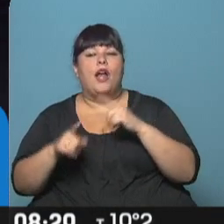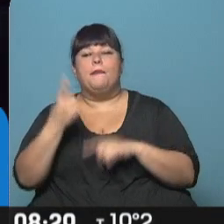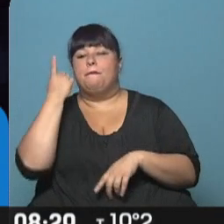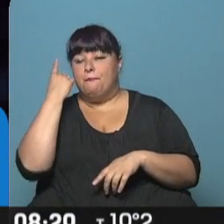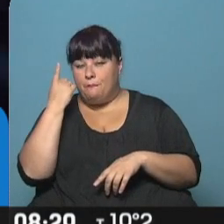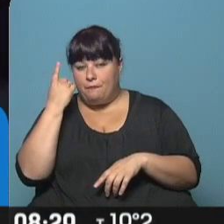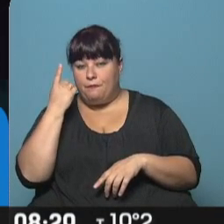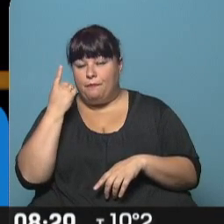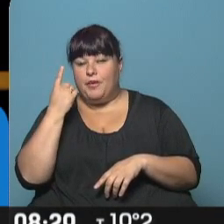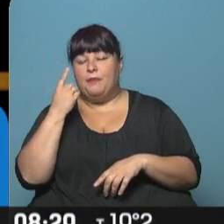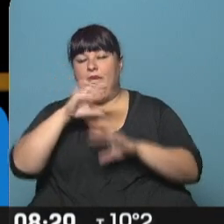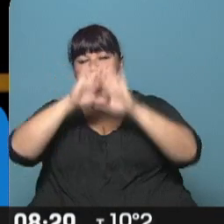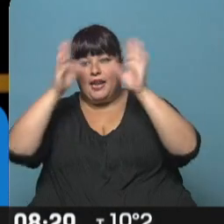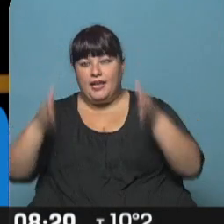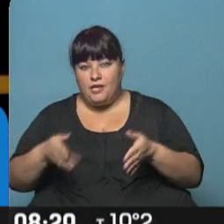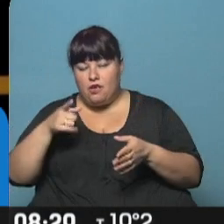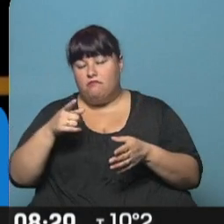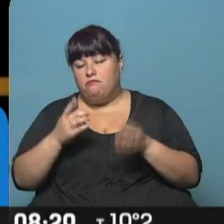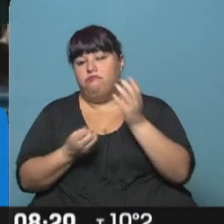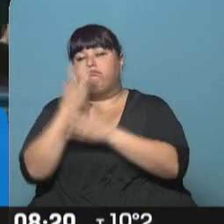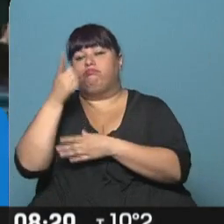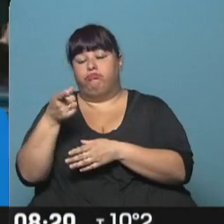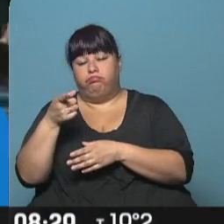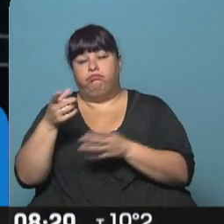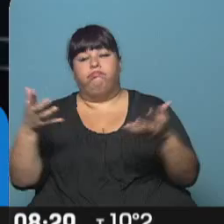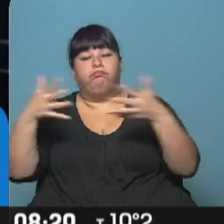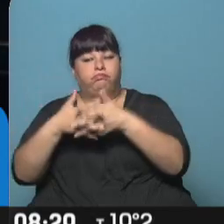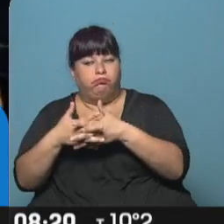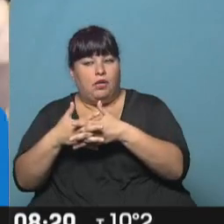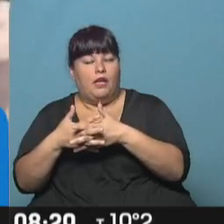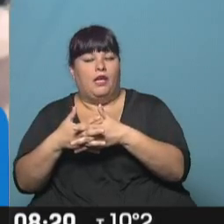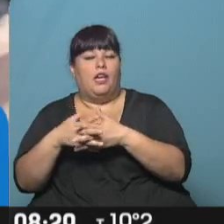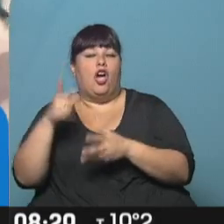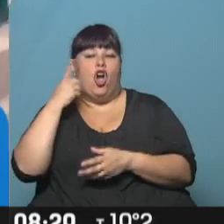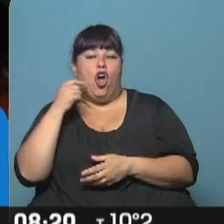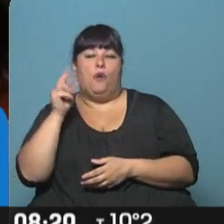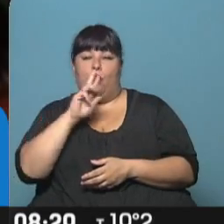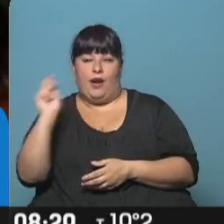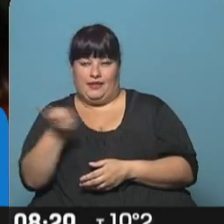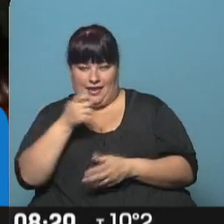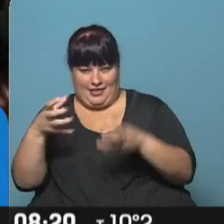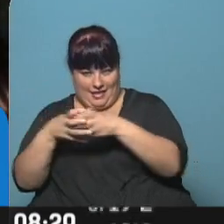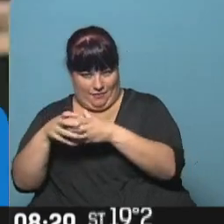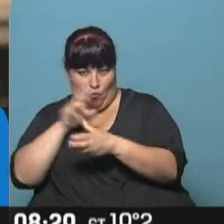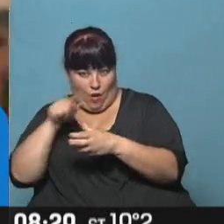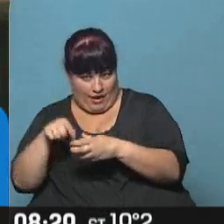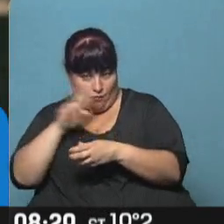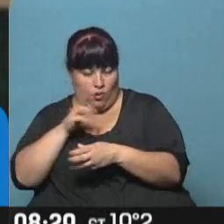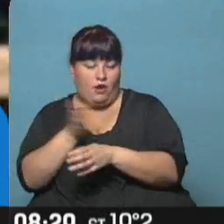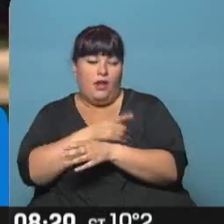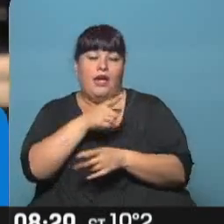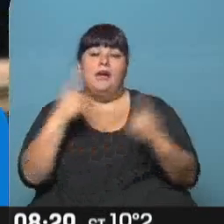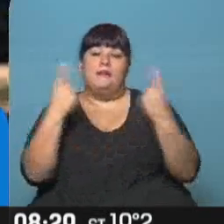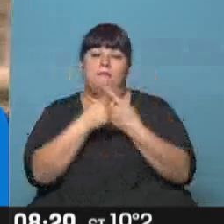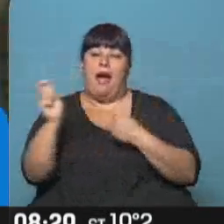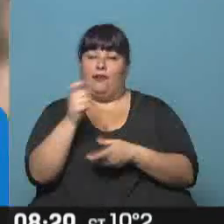primera institución que va a unificar a las tenistas femeninas. Ella se va a enfrentar en un partido